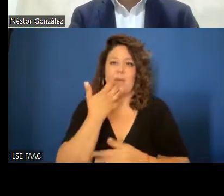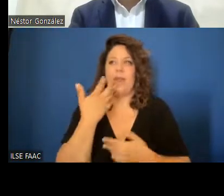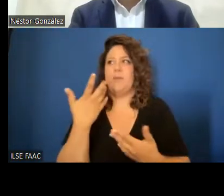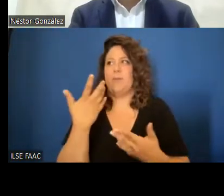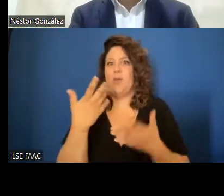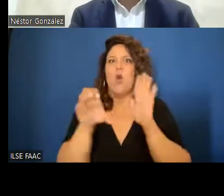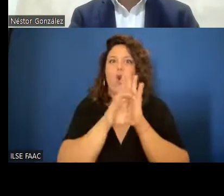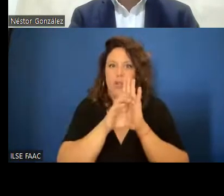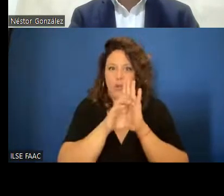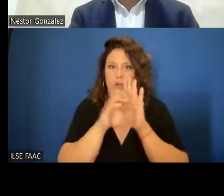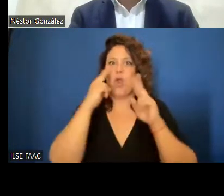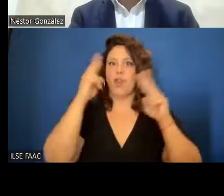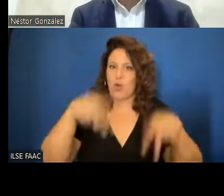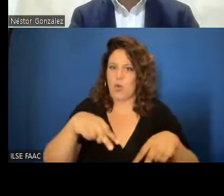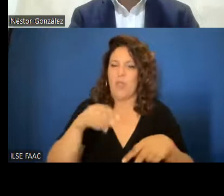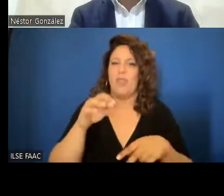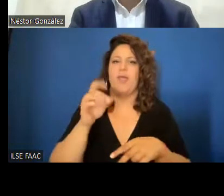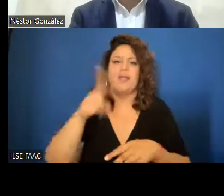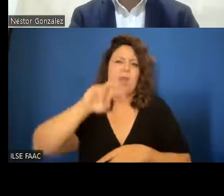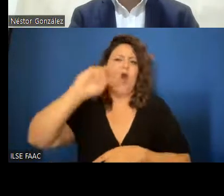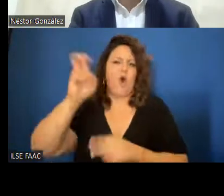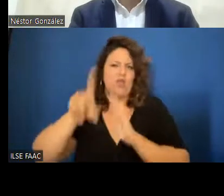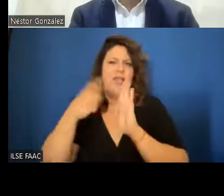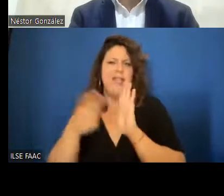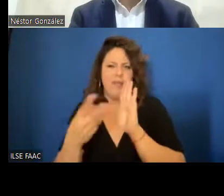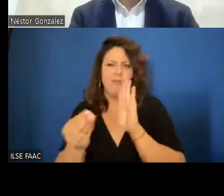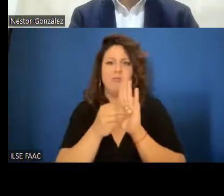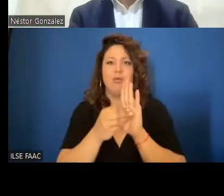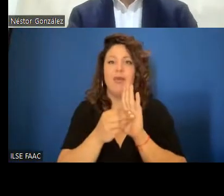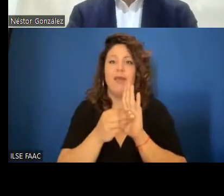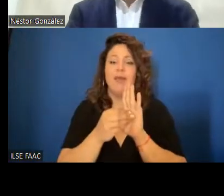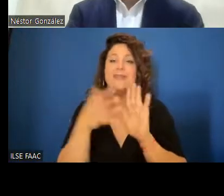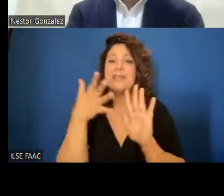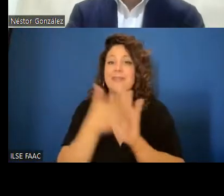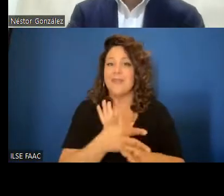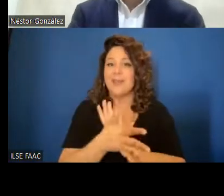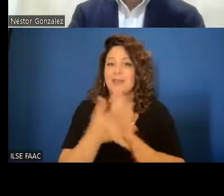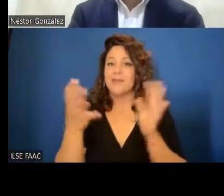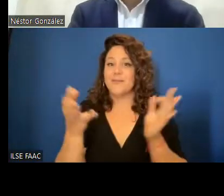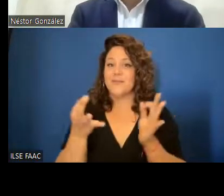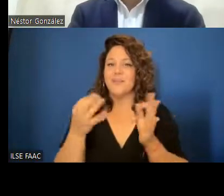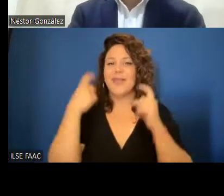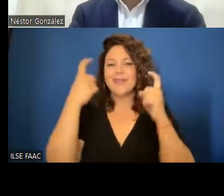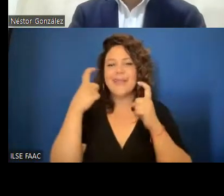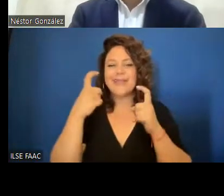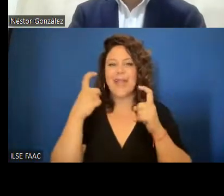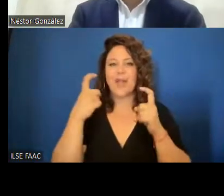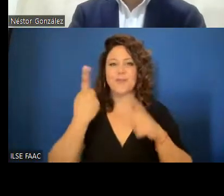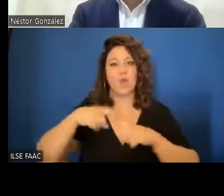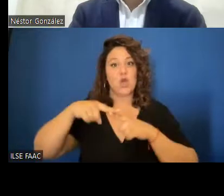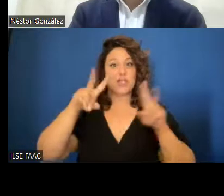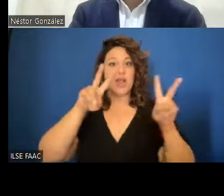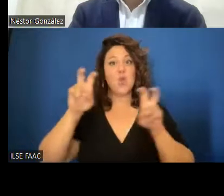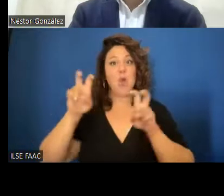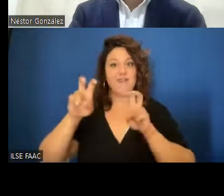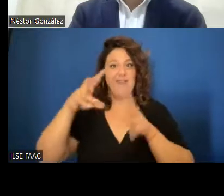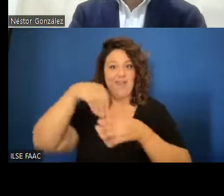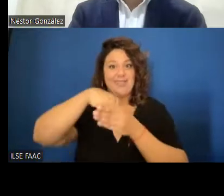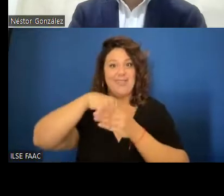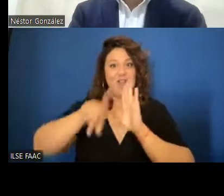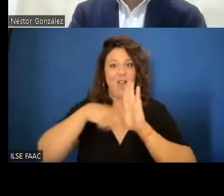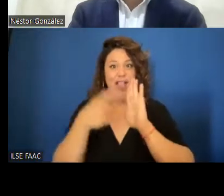Ley 15/2022, llamada la Ley de Igualdad y No Discriminación, un título que le hemos escuchado